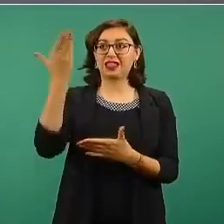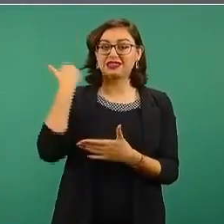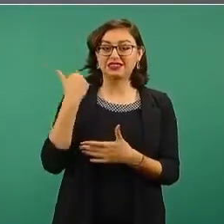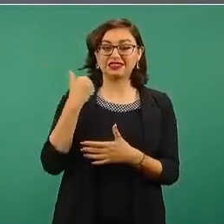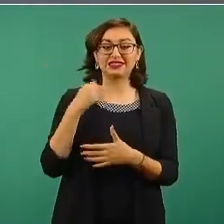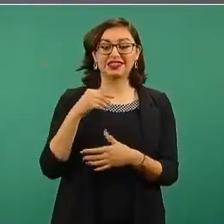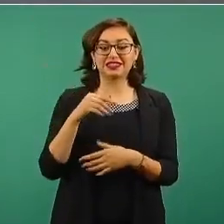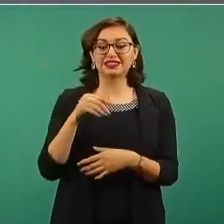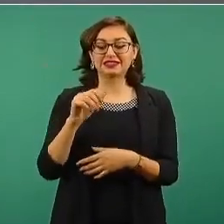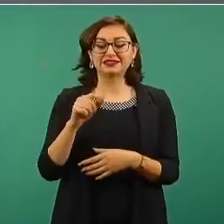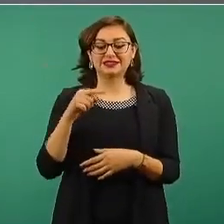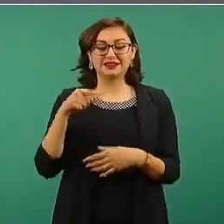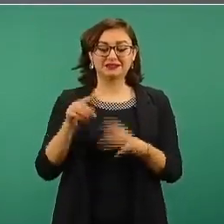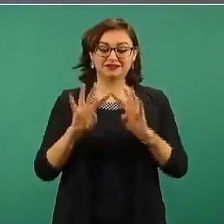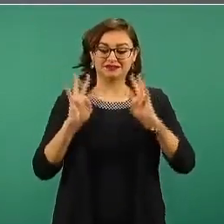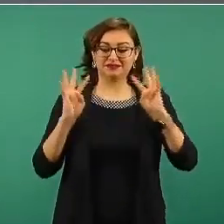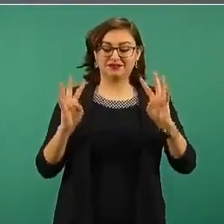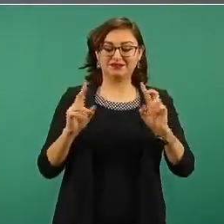Anaya, sí,